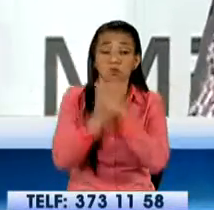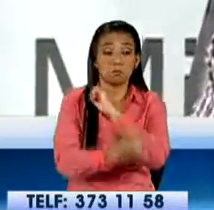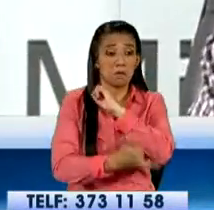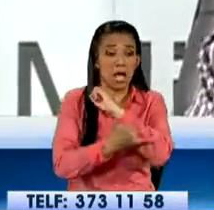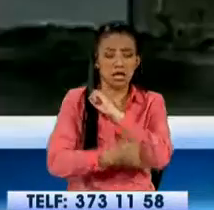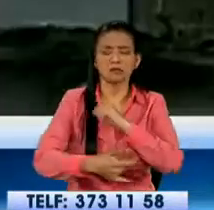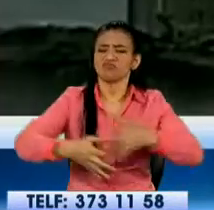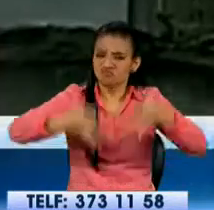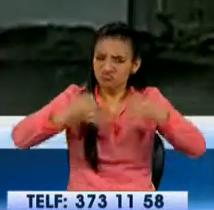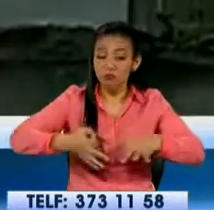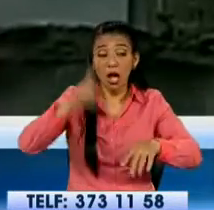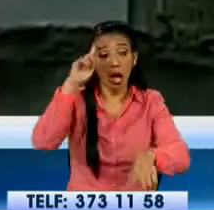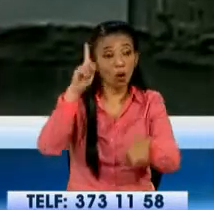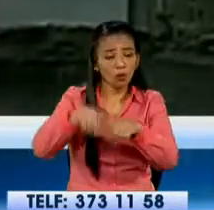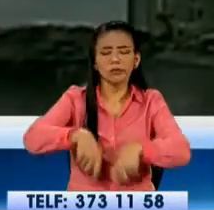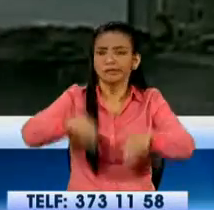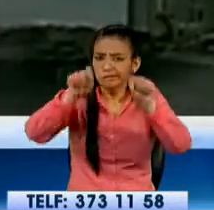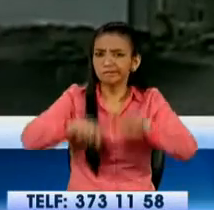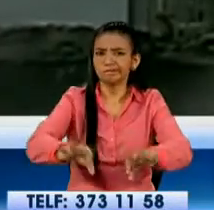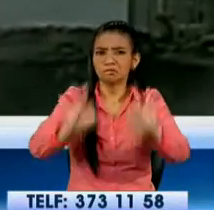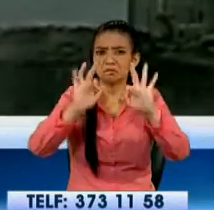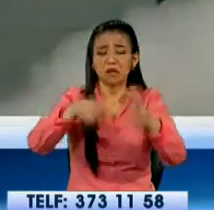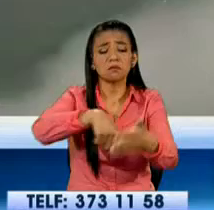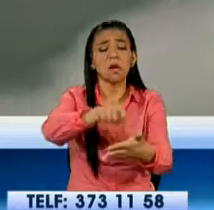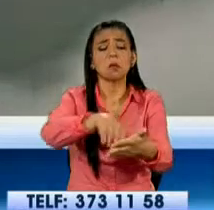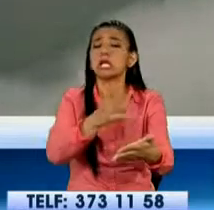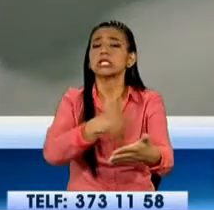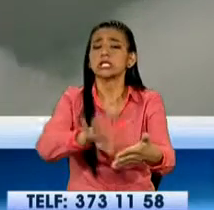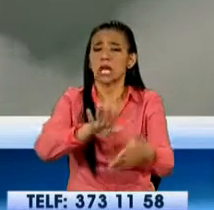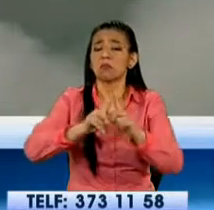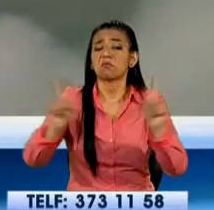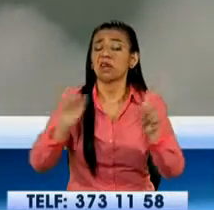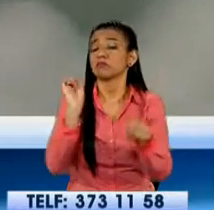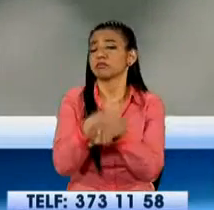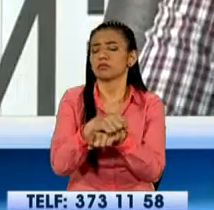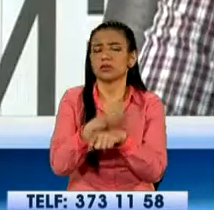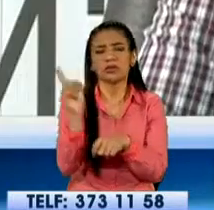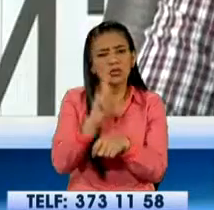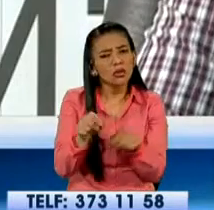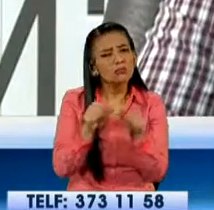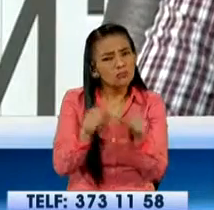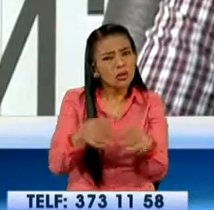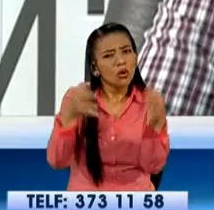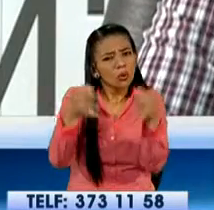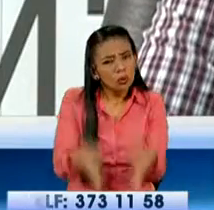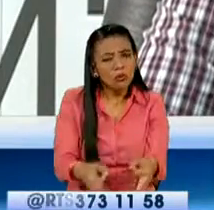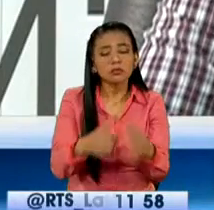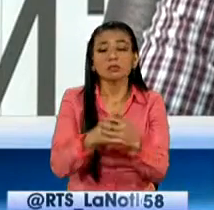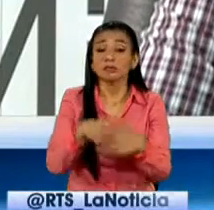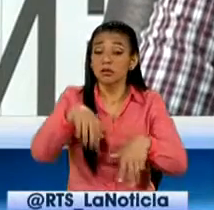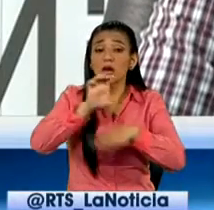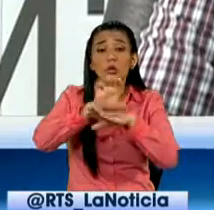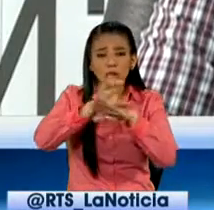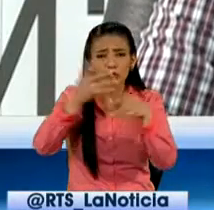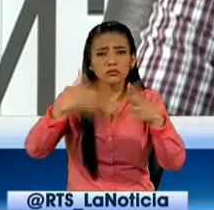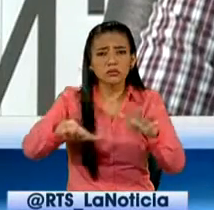ratifiquen el acuerdo para evitar que quede solo en papel, como ha pasado en otras ocasiones. Pero tenemos que reconocer que Ecuador aporta